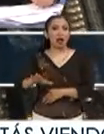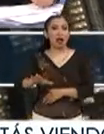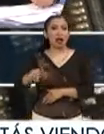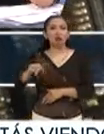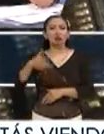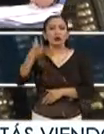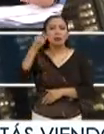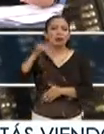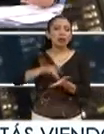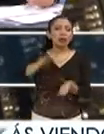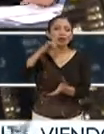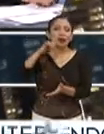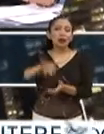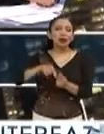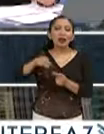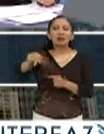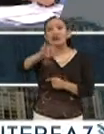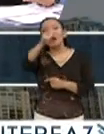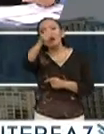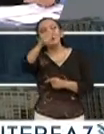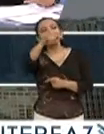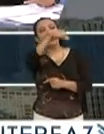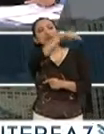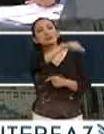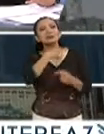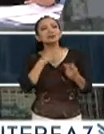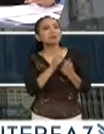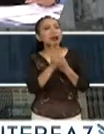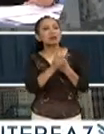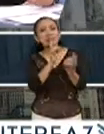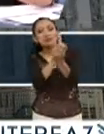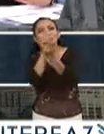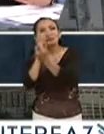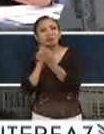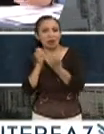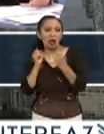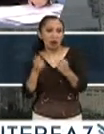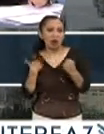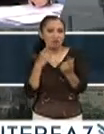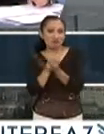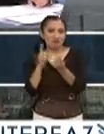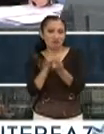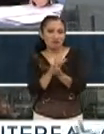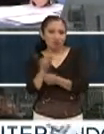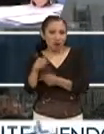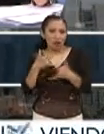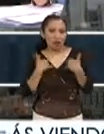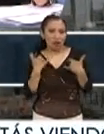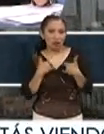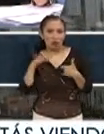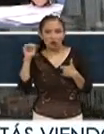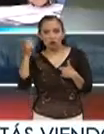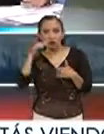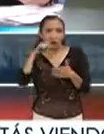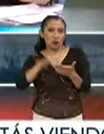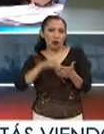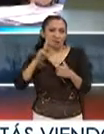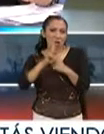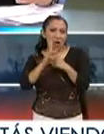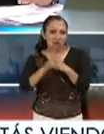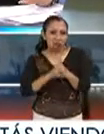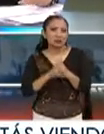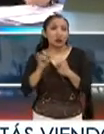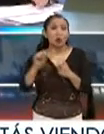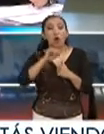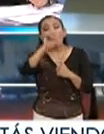¿Qué aprendiste de Italia y de qué otras nacionalidades aprendiste? Seguramente conviviste con jóvenes de otras partes del mundo,